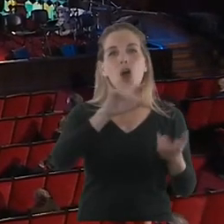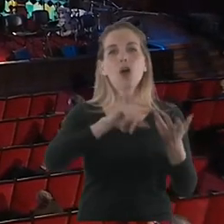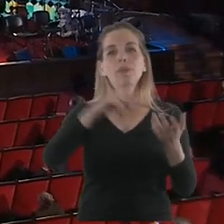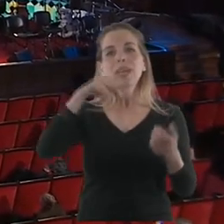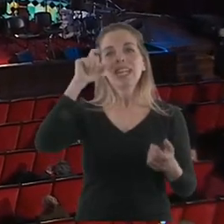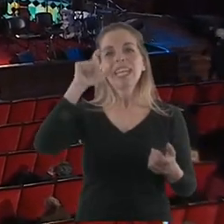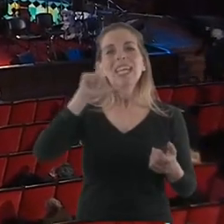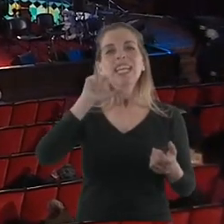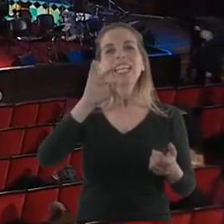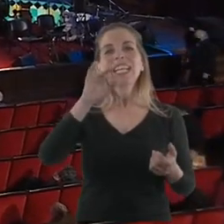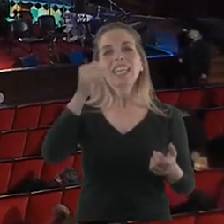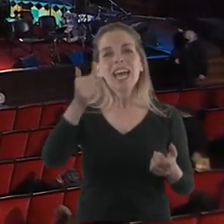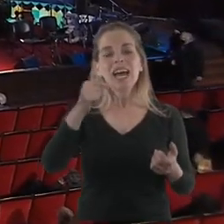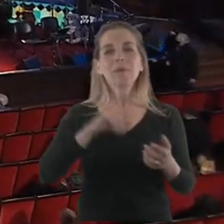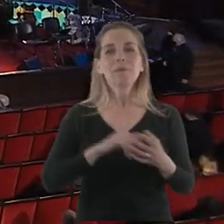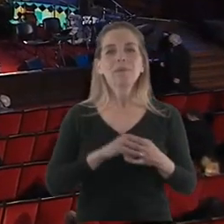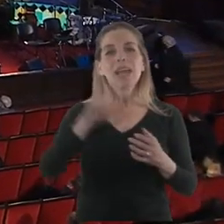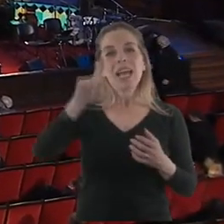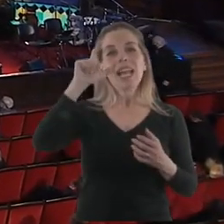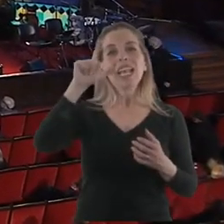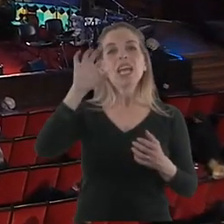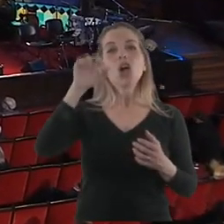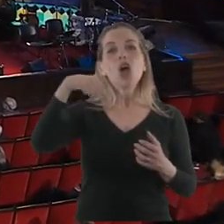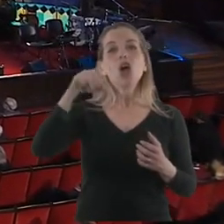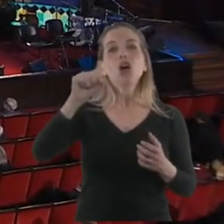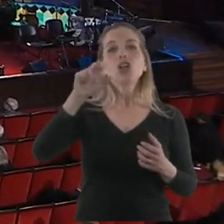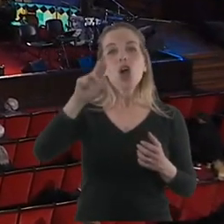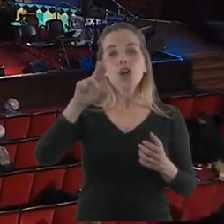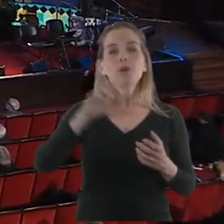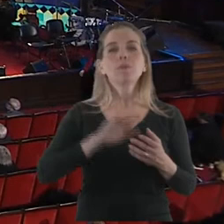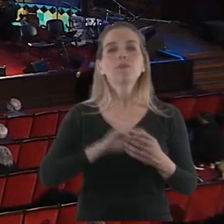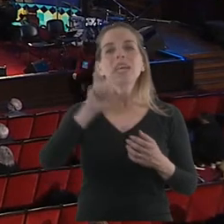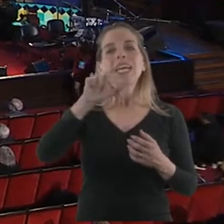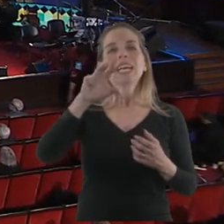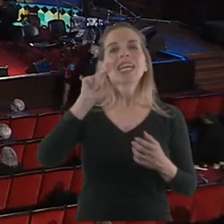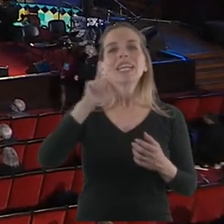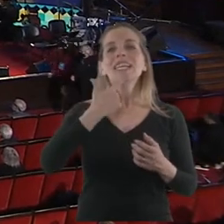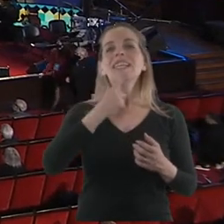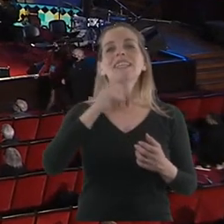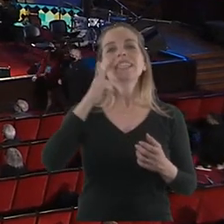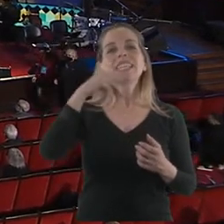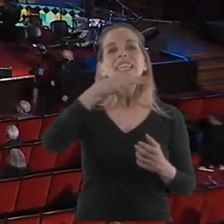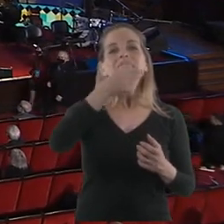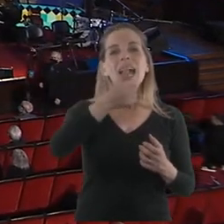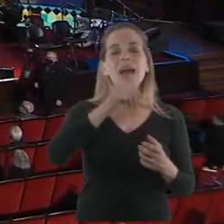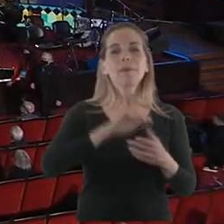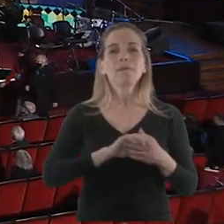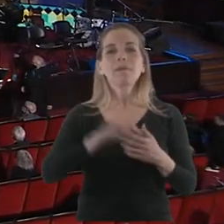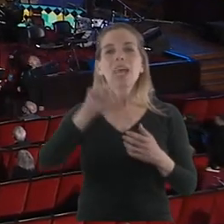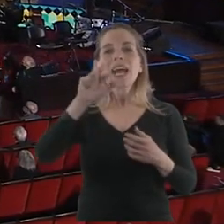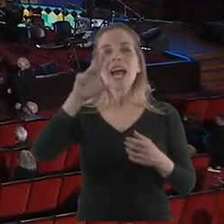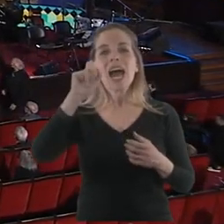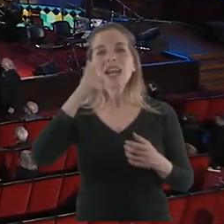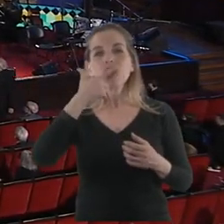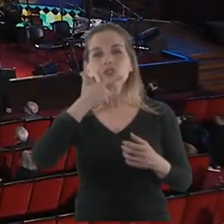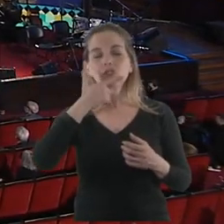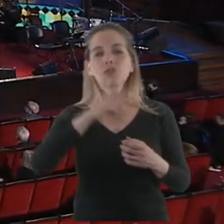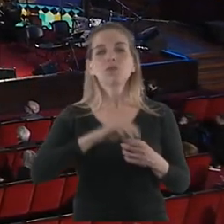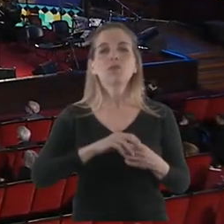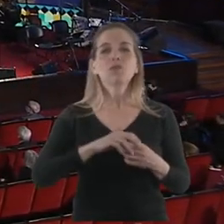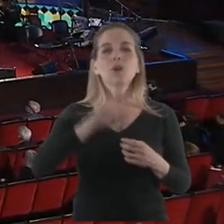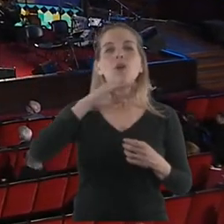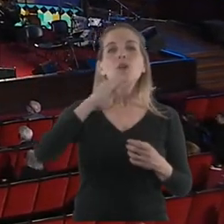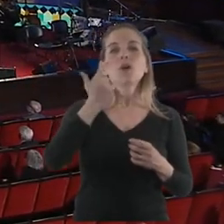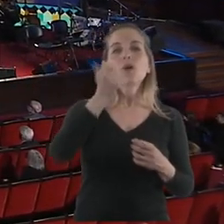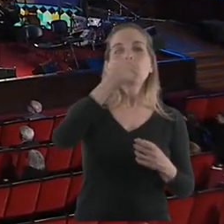Nélida Archenti, Leonor Arfuch, Cristina Arranz, Carlos Arzone,